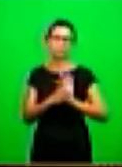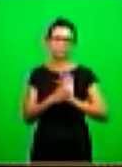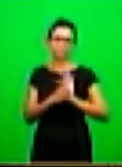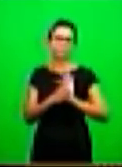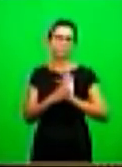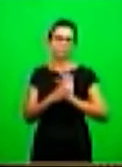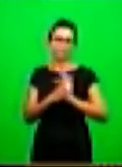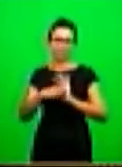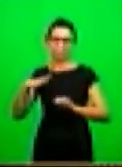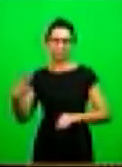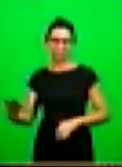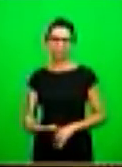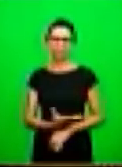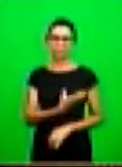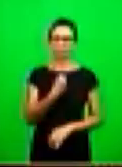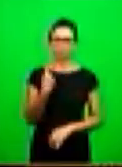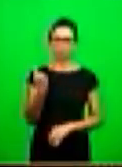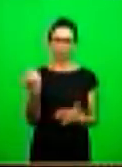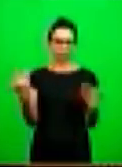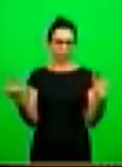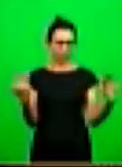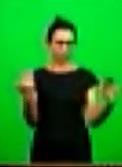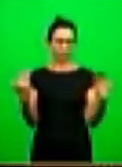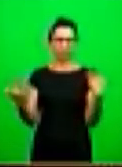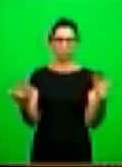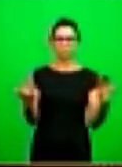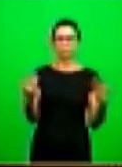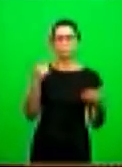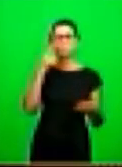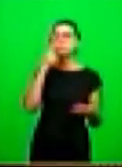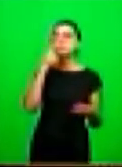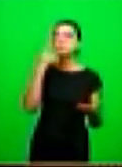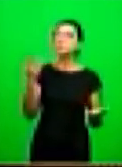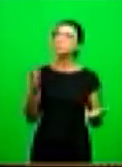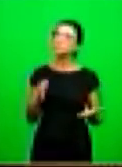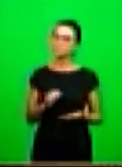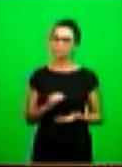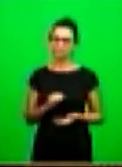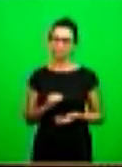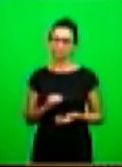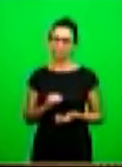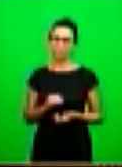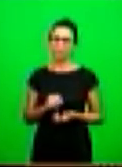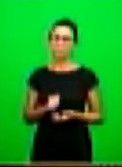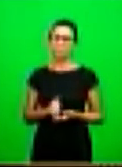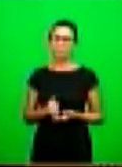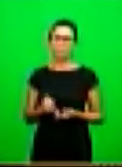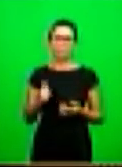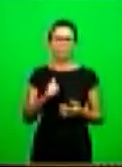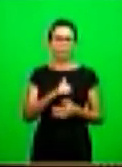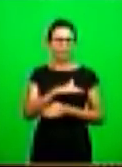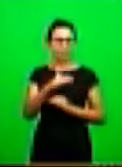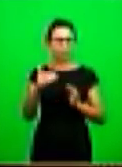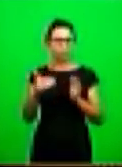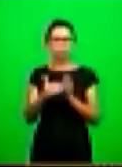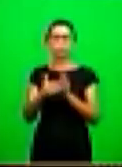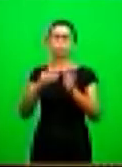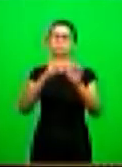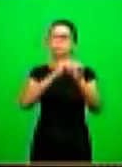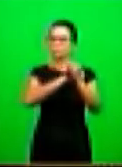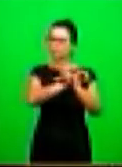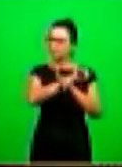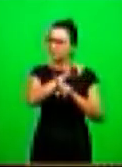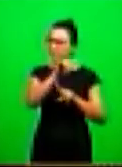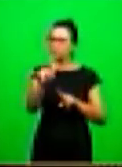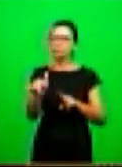Dios estableció. Cuando hacemos este paralelo, vamos a ver que a pesar de todas